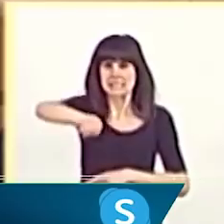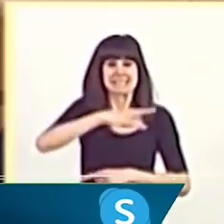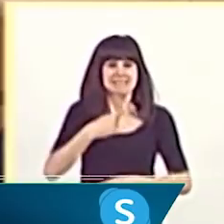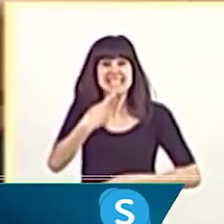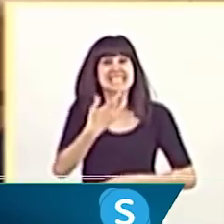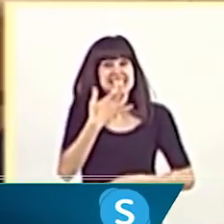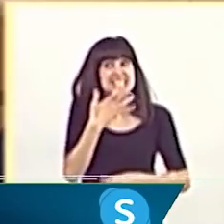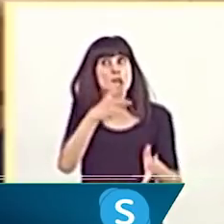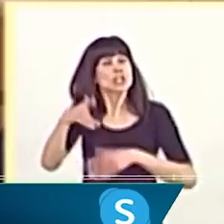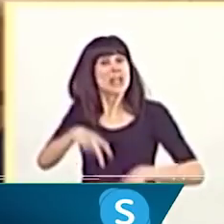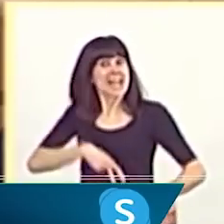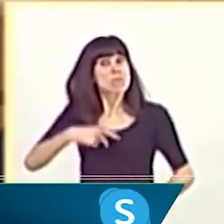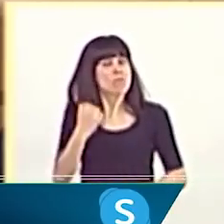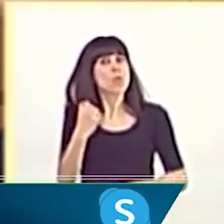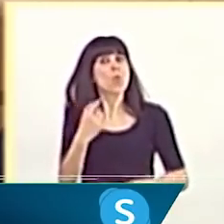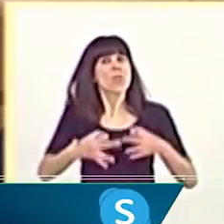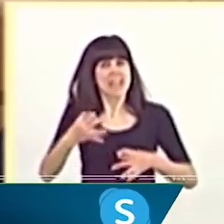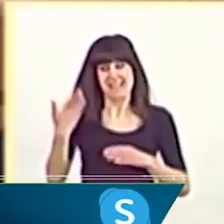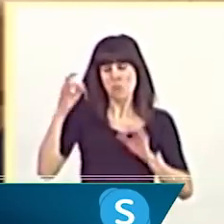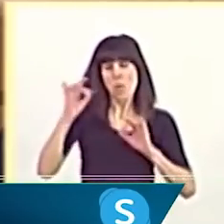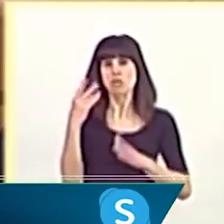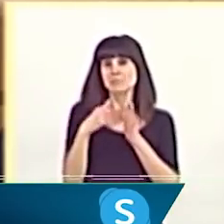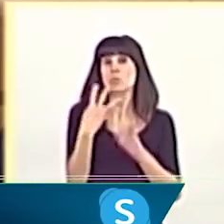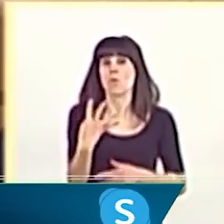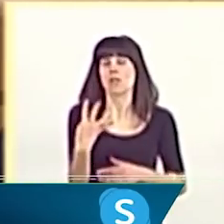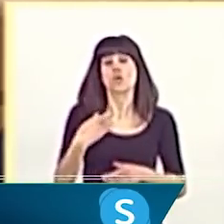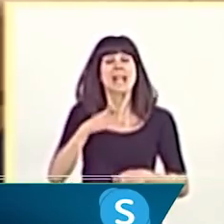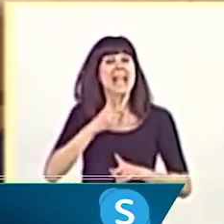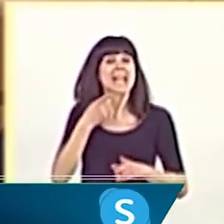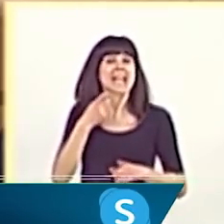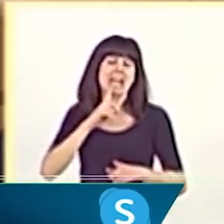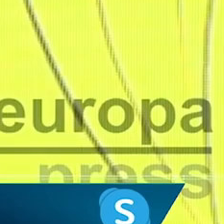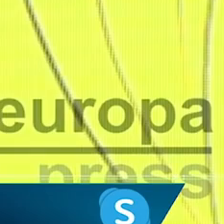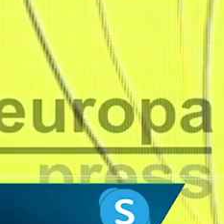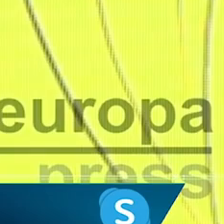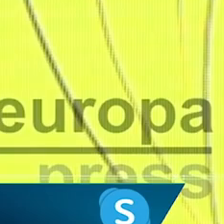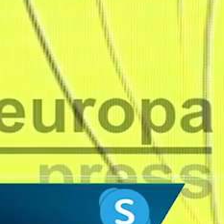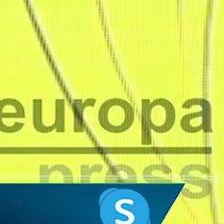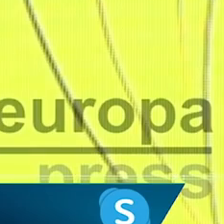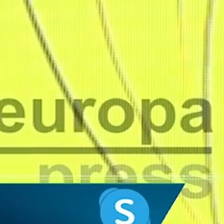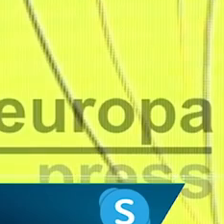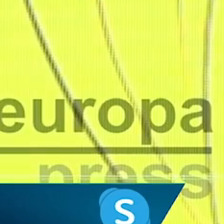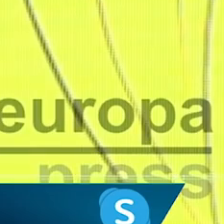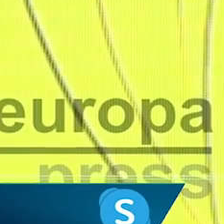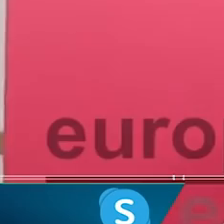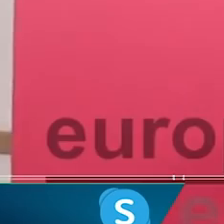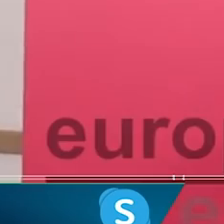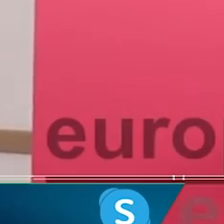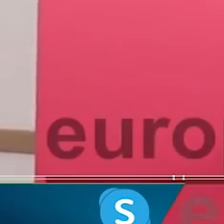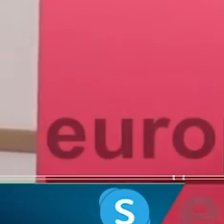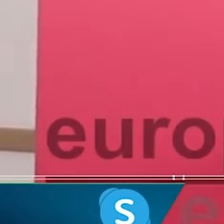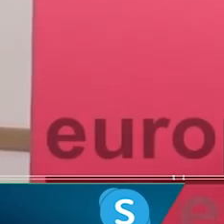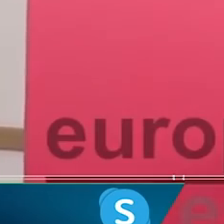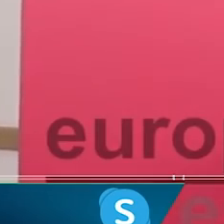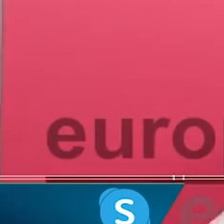el golpe que tú puedes tener en opinión pública es excesivo y que en esos momentos pues hay que aliviar un poco y dar la sensación de que eres prooccidental, de que eres un tío